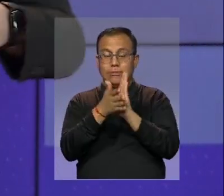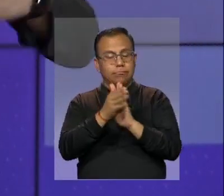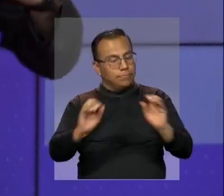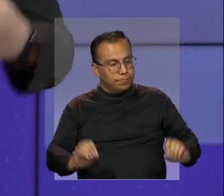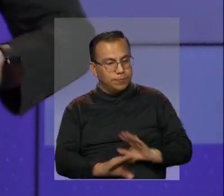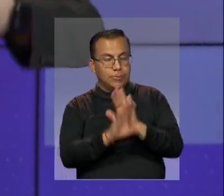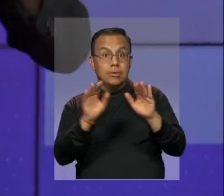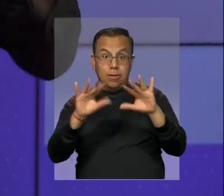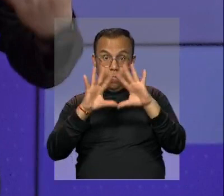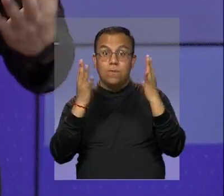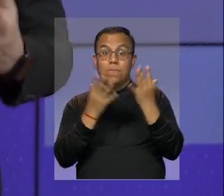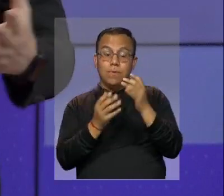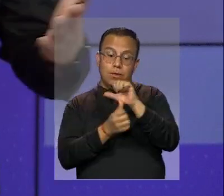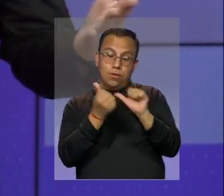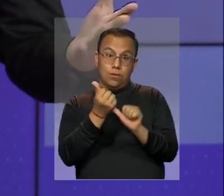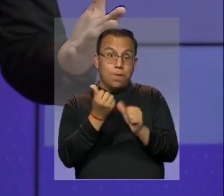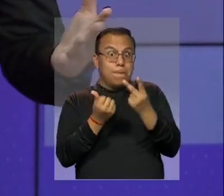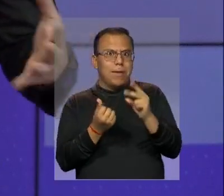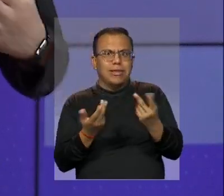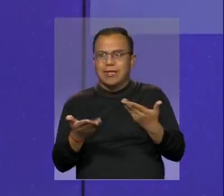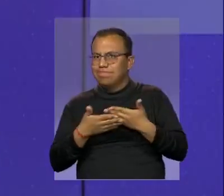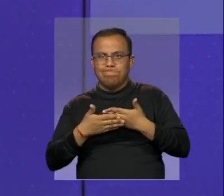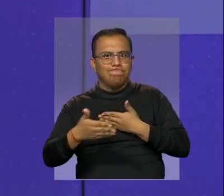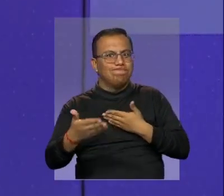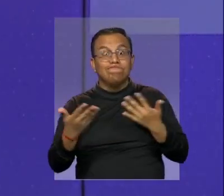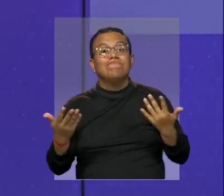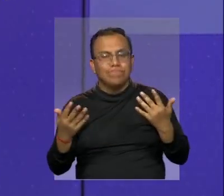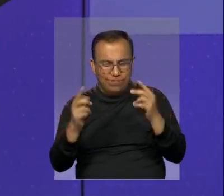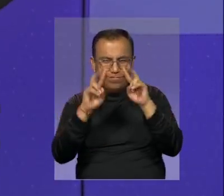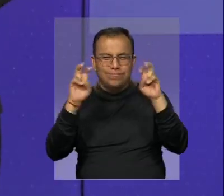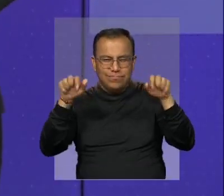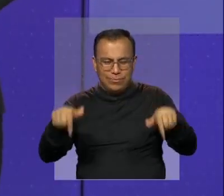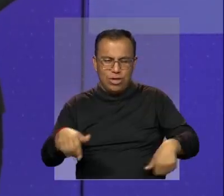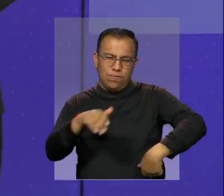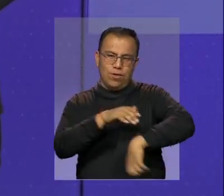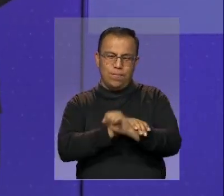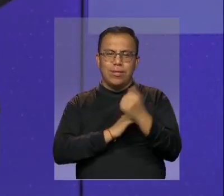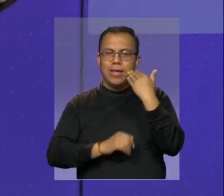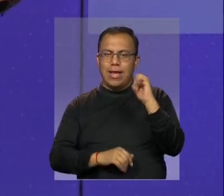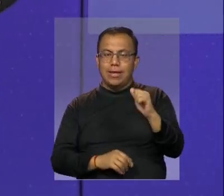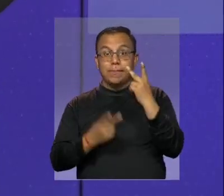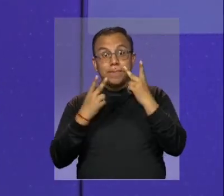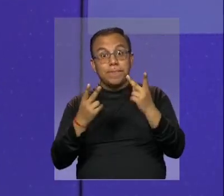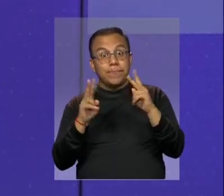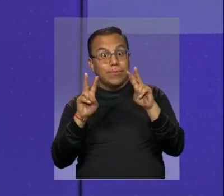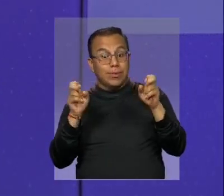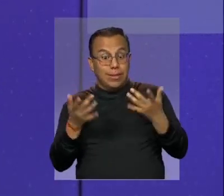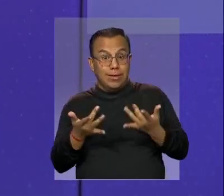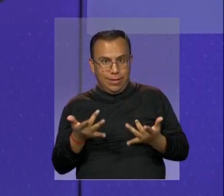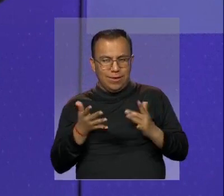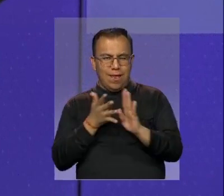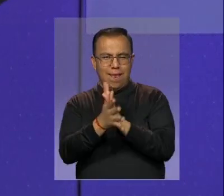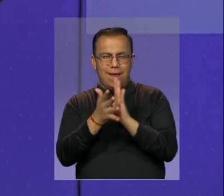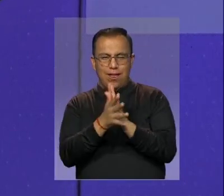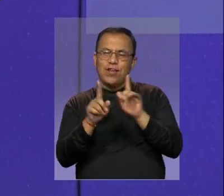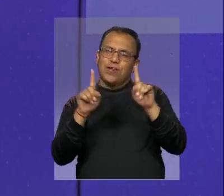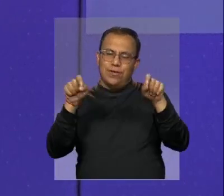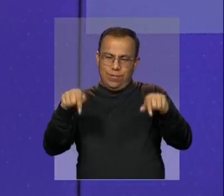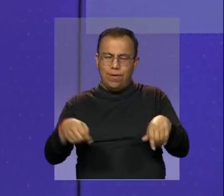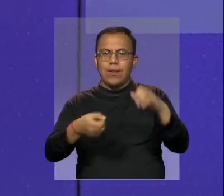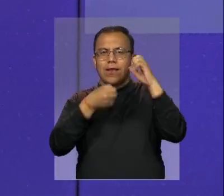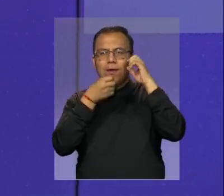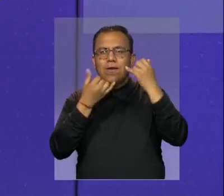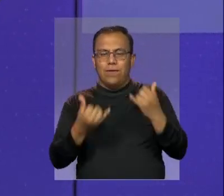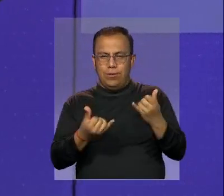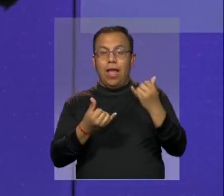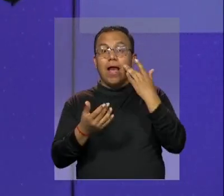supuesto el Mundial Sub-20, lo que representa para Colombia y también para el fútbol femenino. Estaremos pendientes y les haremos llegar esa información en ahora